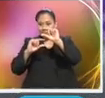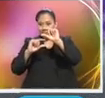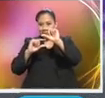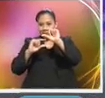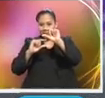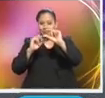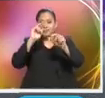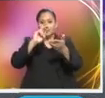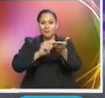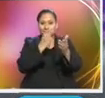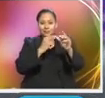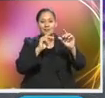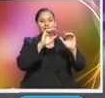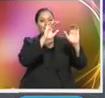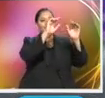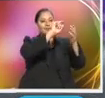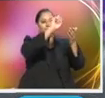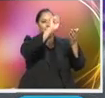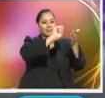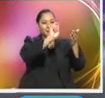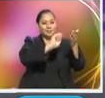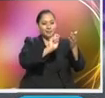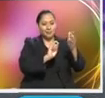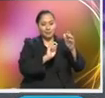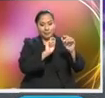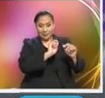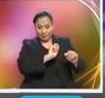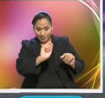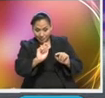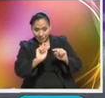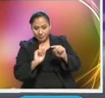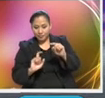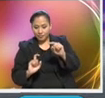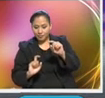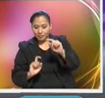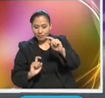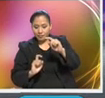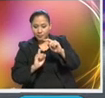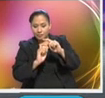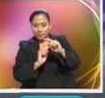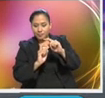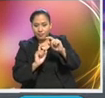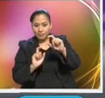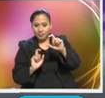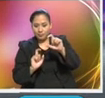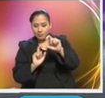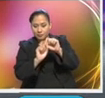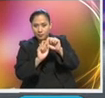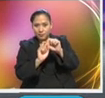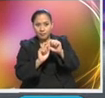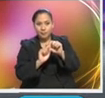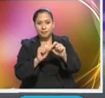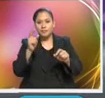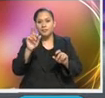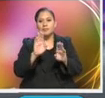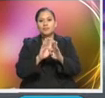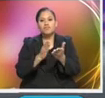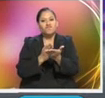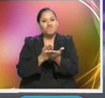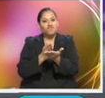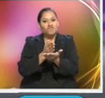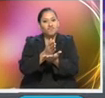cerca cuando se hace un texto nos habla también de aquellas que pueden ser no solo que se involucran, sino que son hasta muy